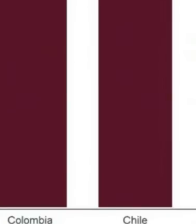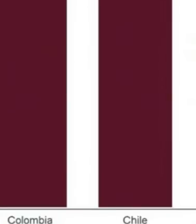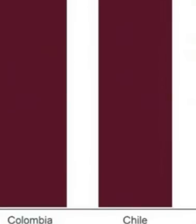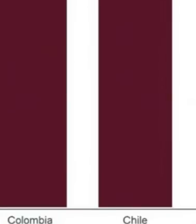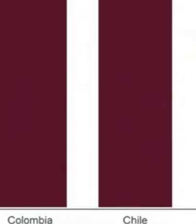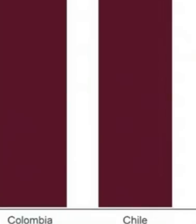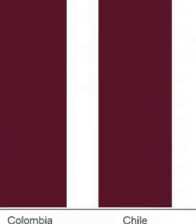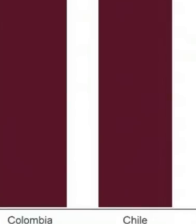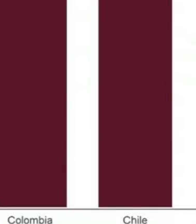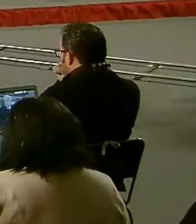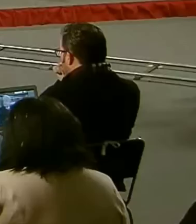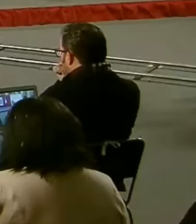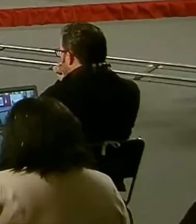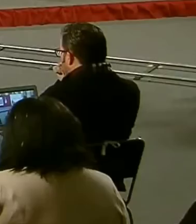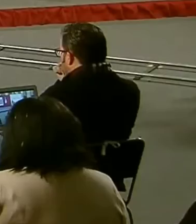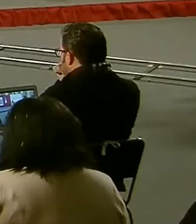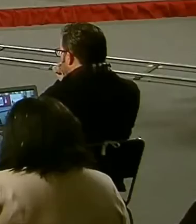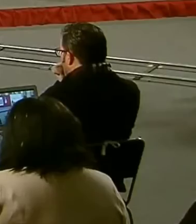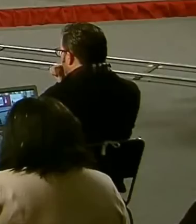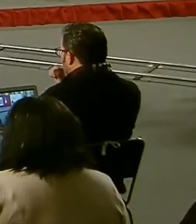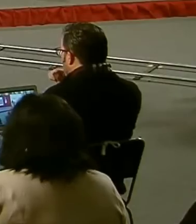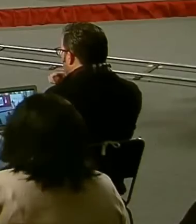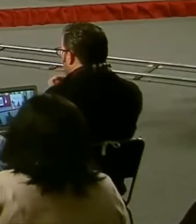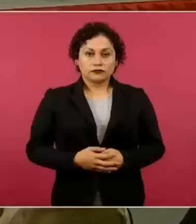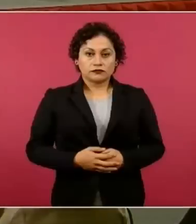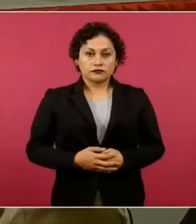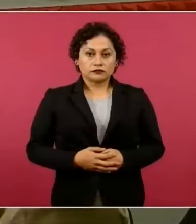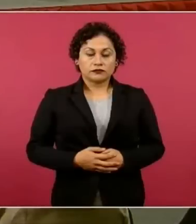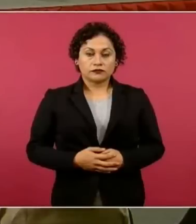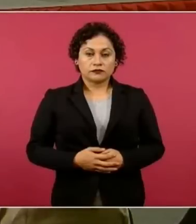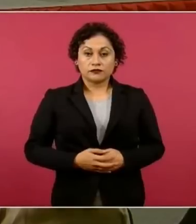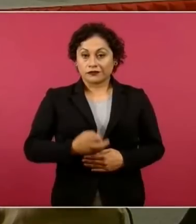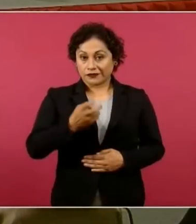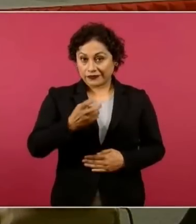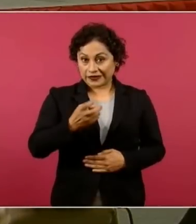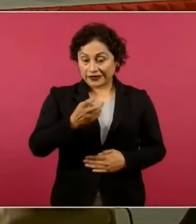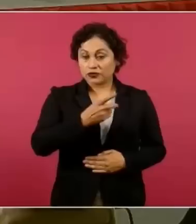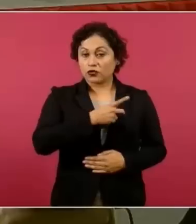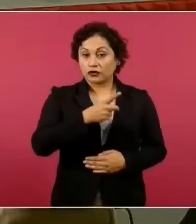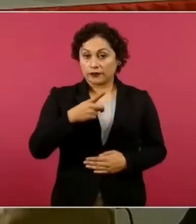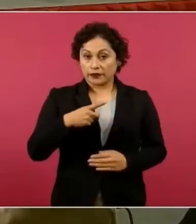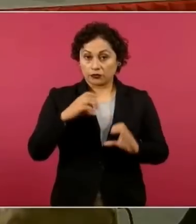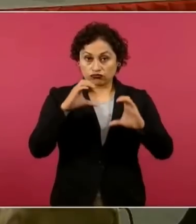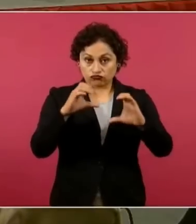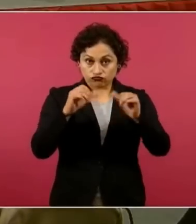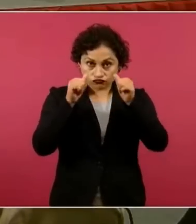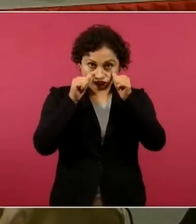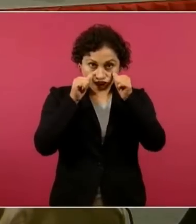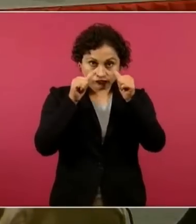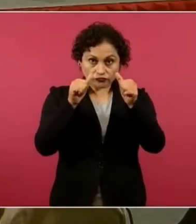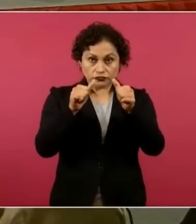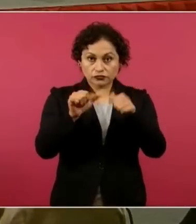estamos. Esto es lo que tenemos que estar cuidando. No sé si viene otra lámina.